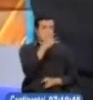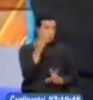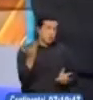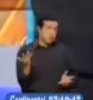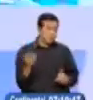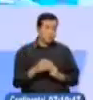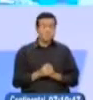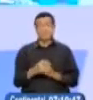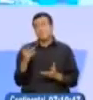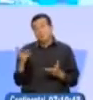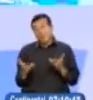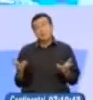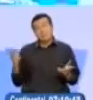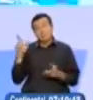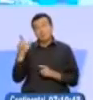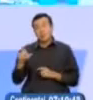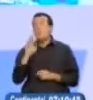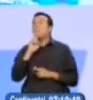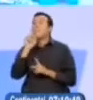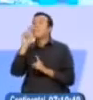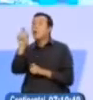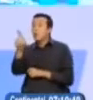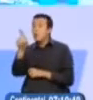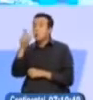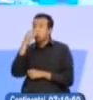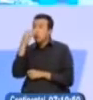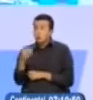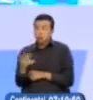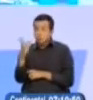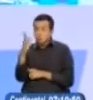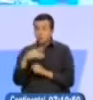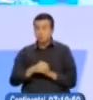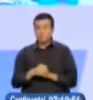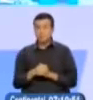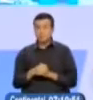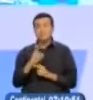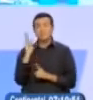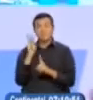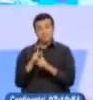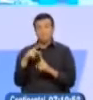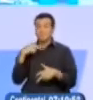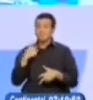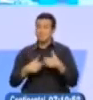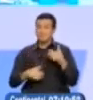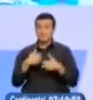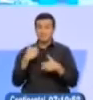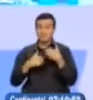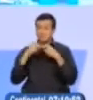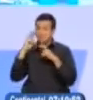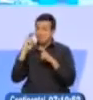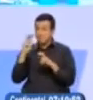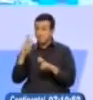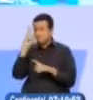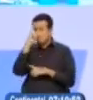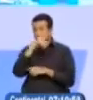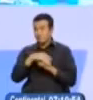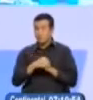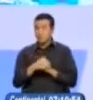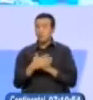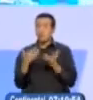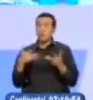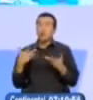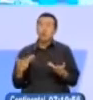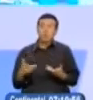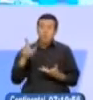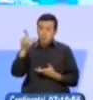momento? Es posible también, y ese es un tema ese es uno de los aspectos críticos de la investigación, saber hasta qué